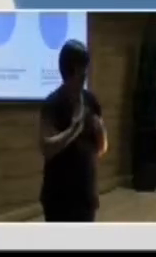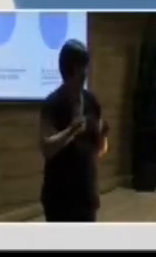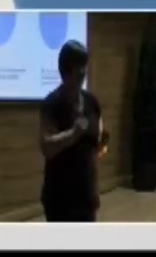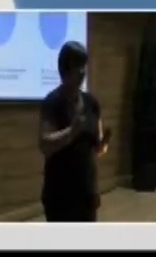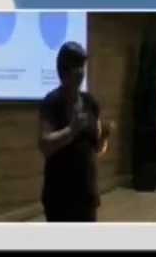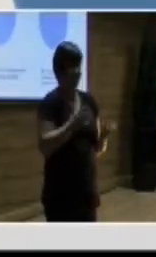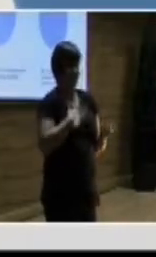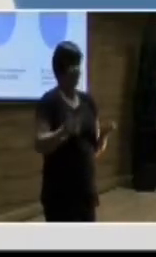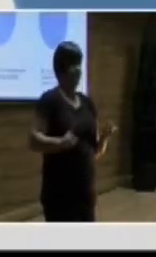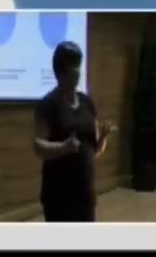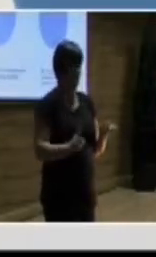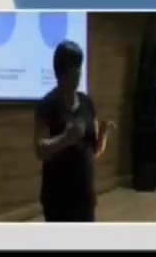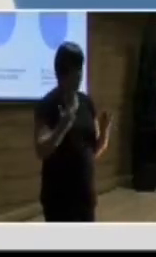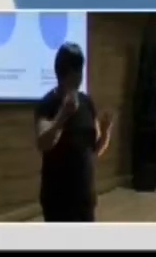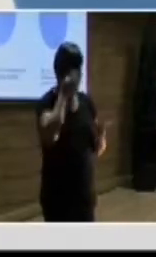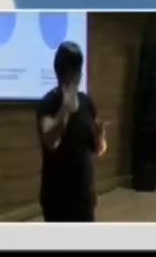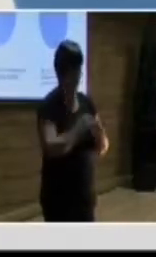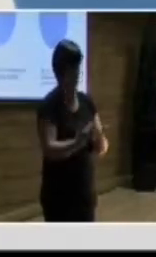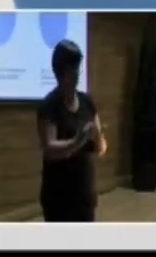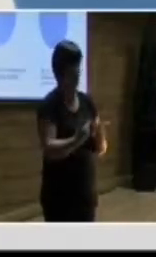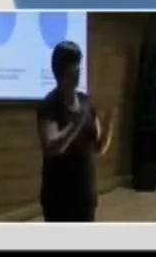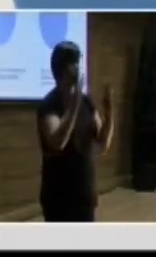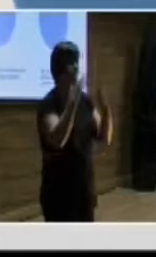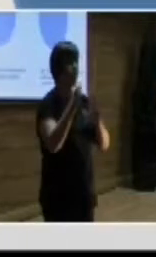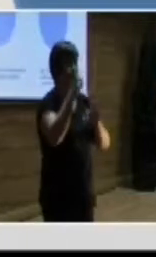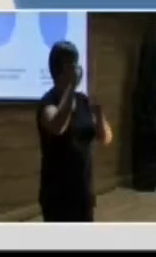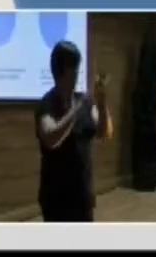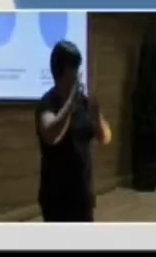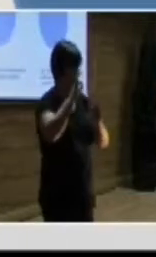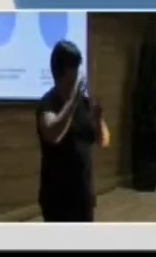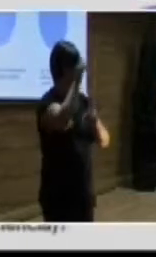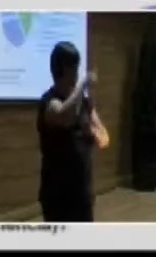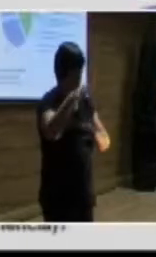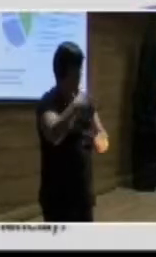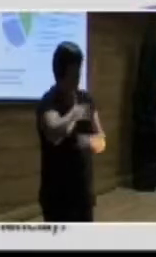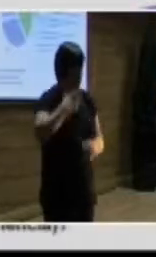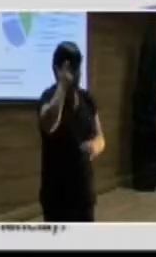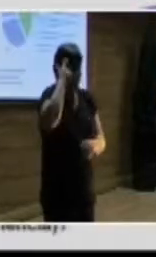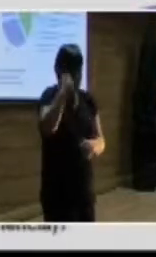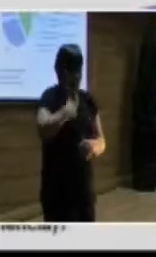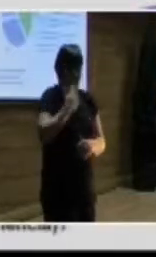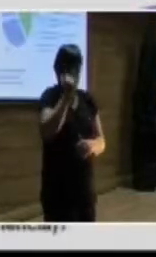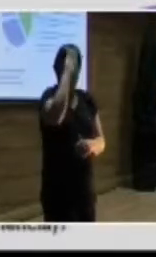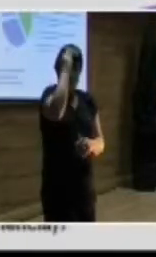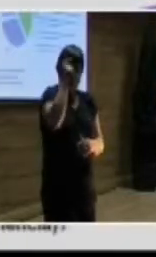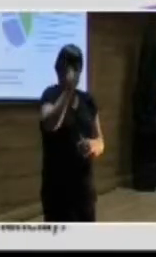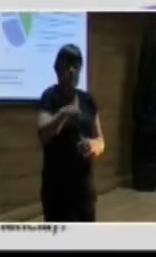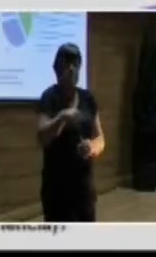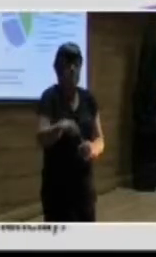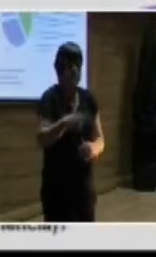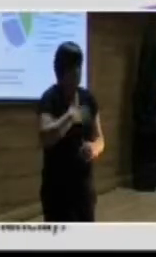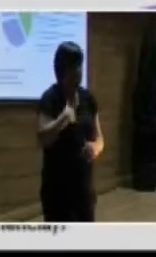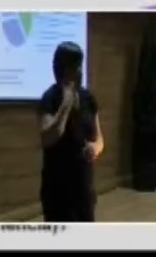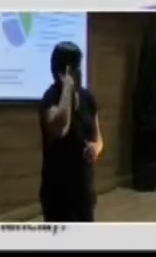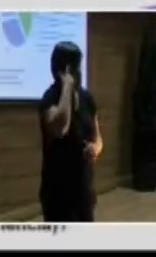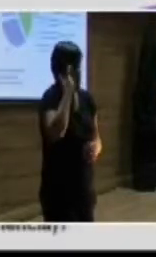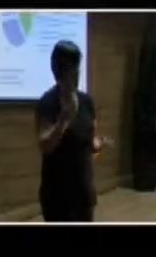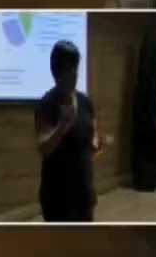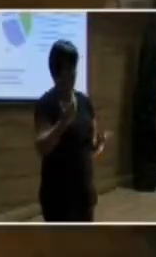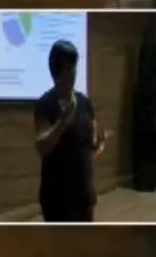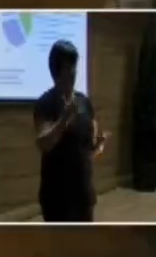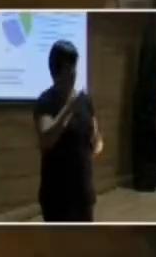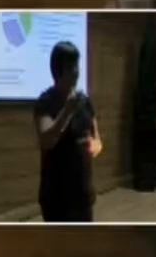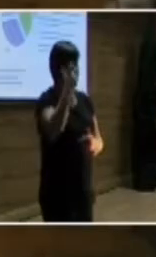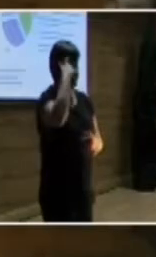90% de las personas querrían saber si tienen Alzheimer. Y además, saber y conocer es